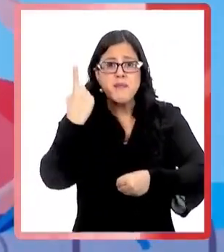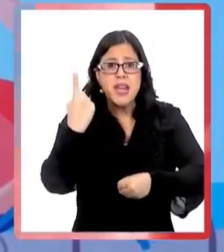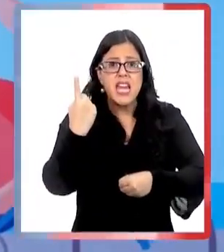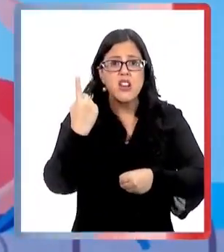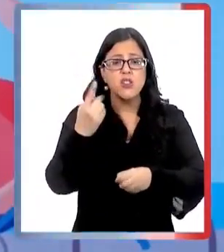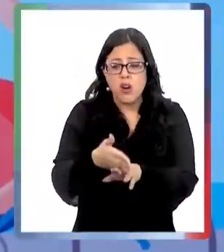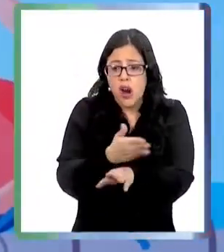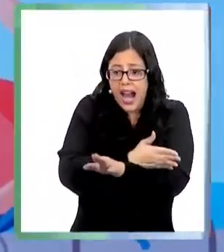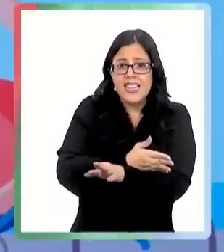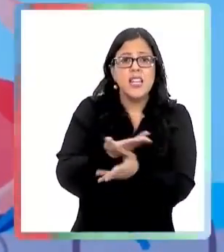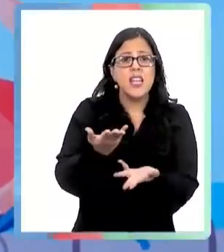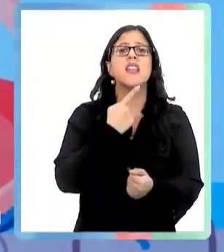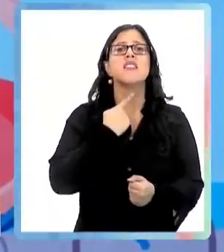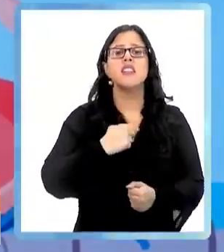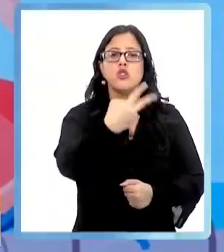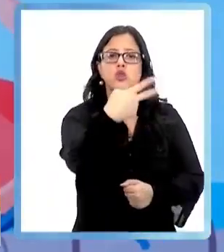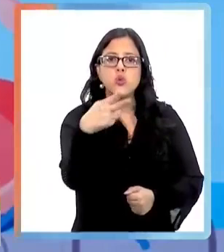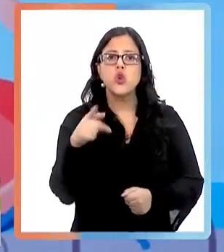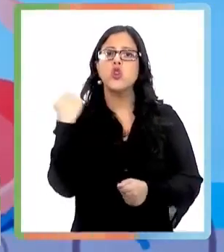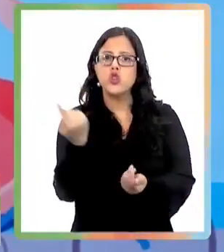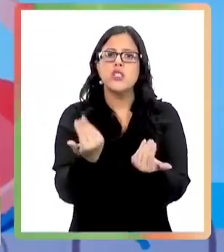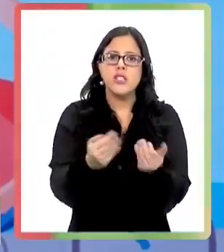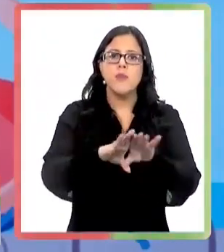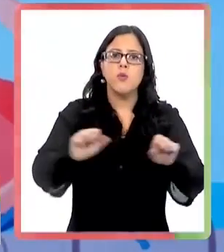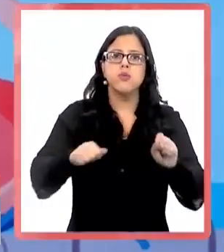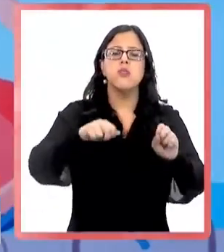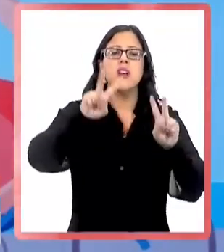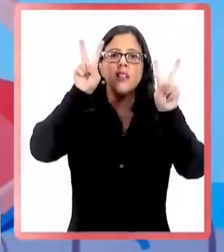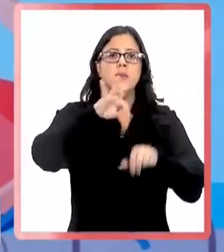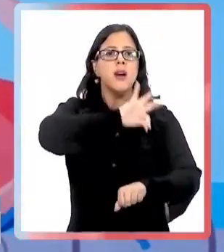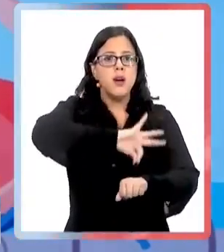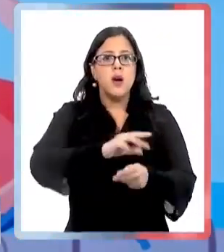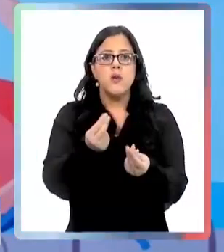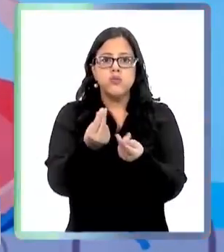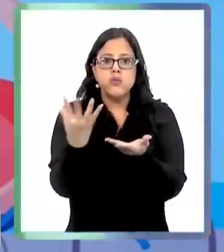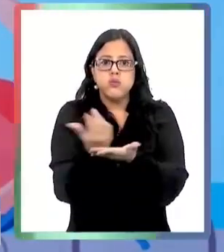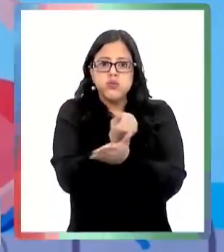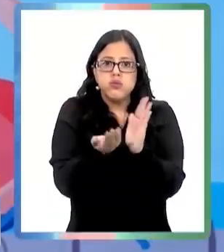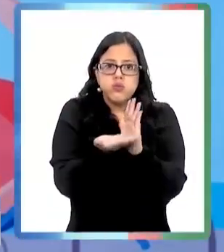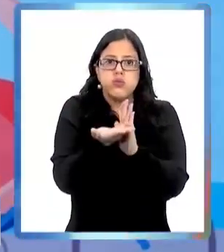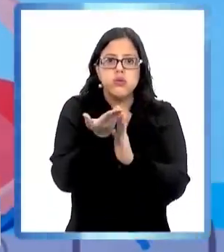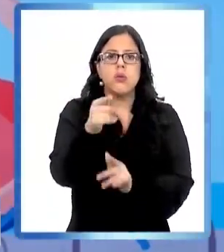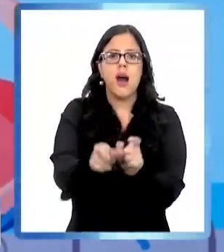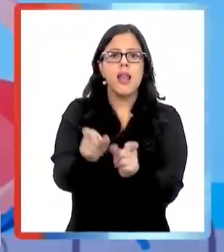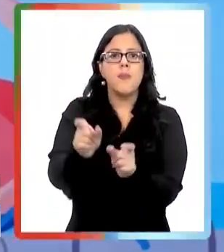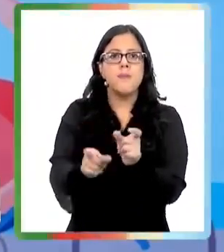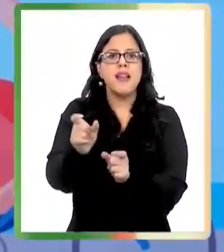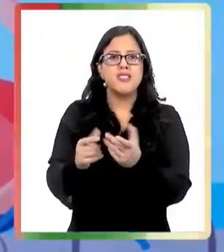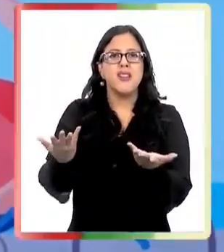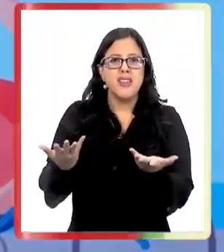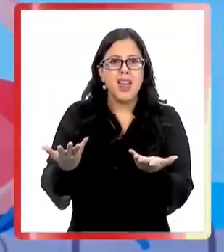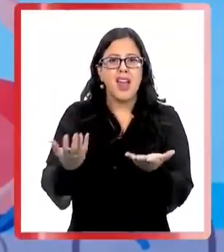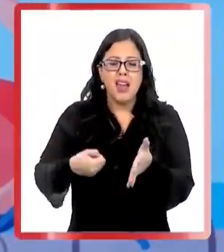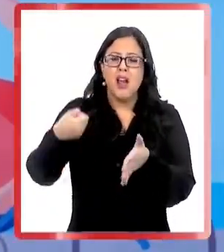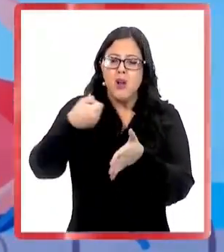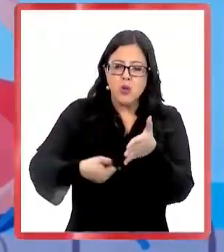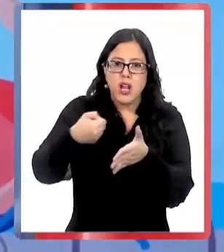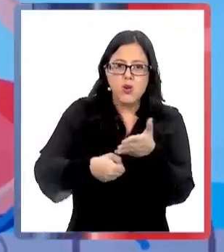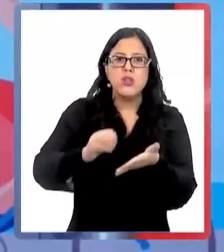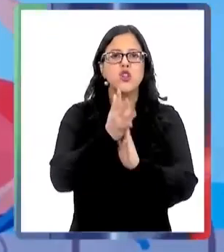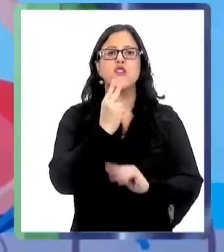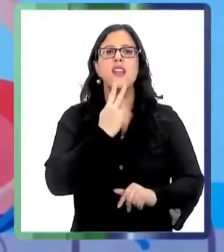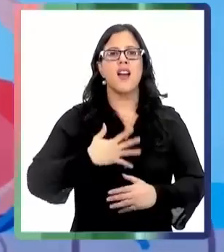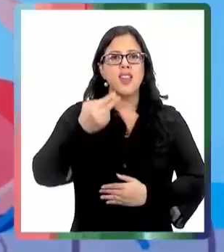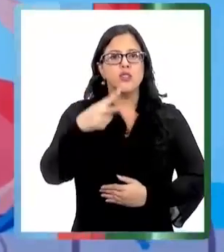mayores están primero que sus intereses. Tenemos que llegar a un acuerdo en materia de pensiones para subirle las pensiones a las personas que se han